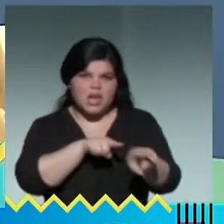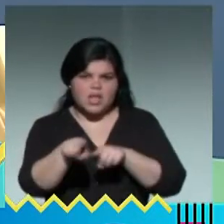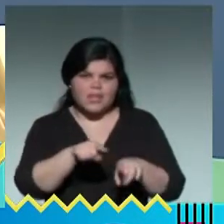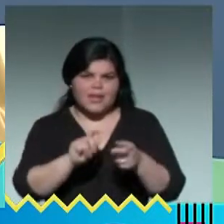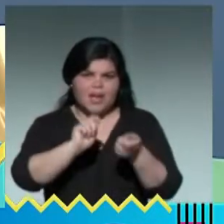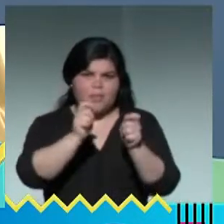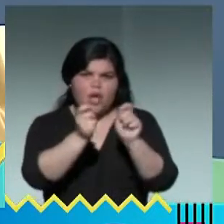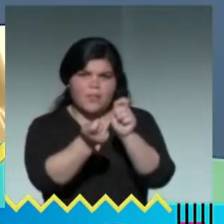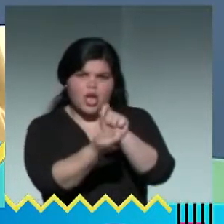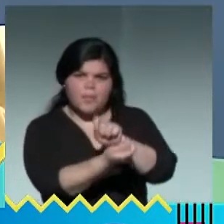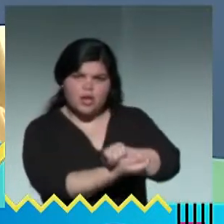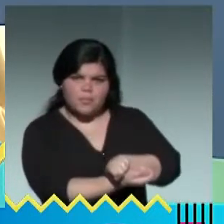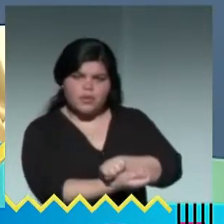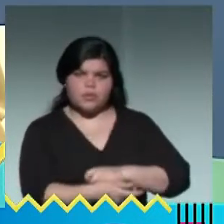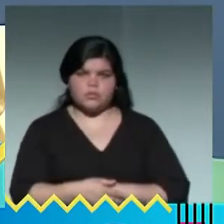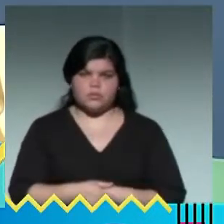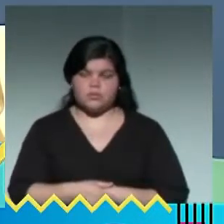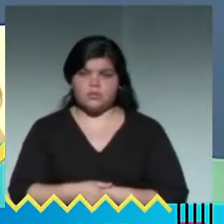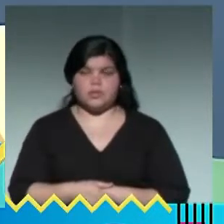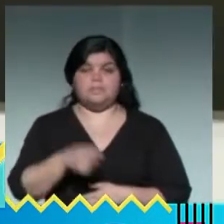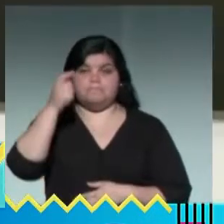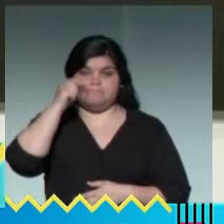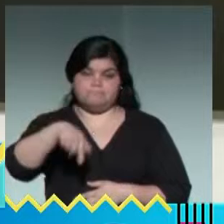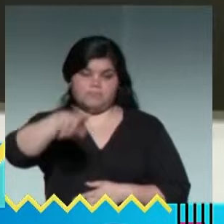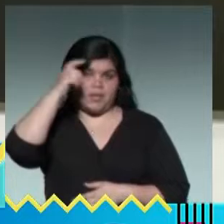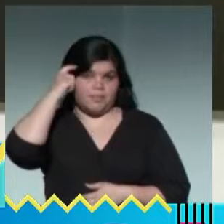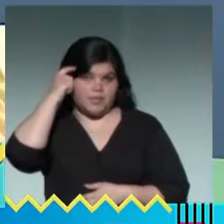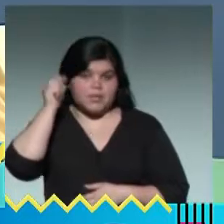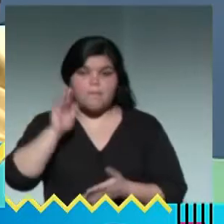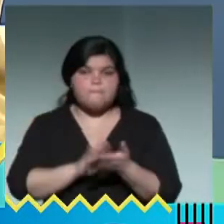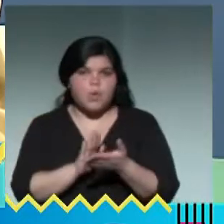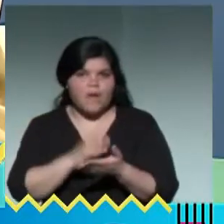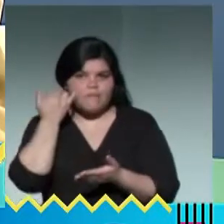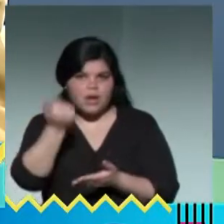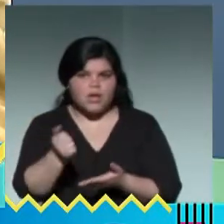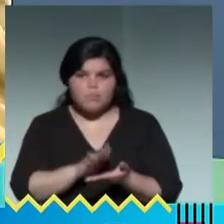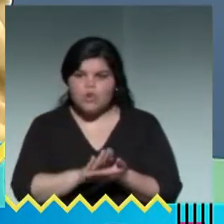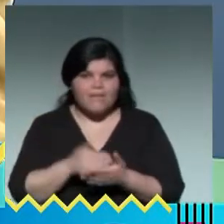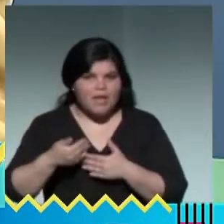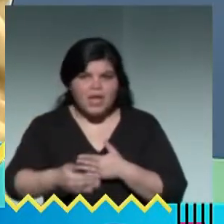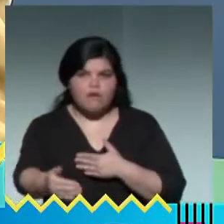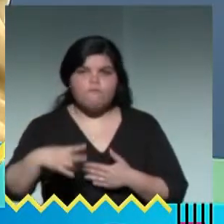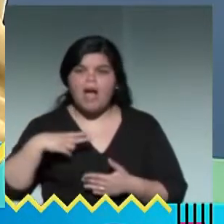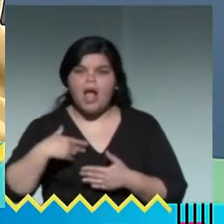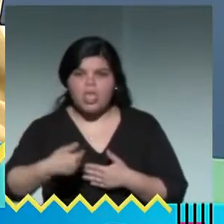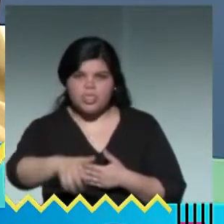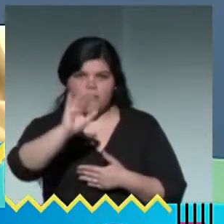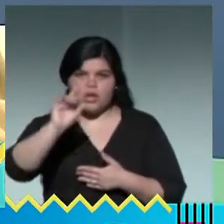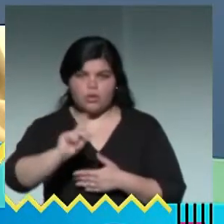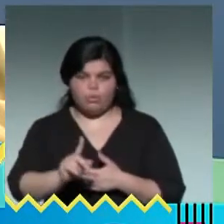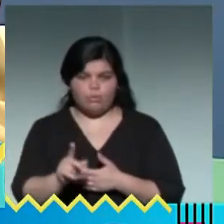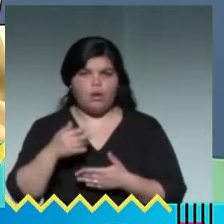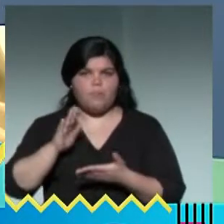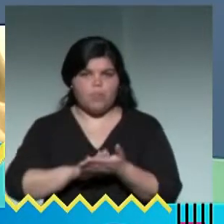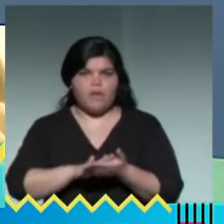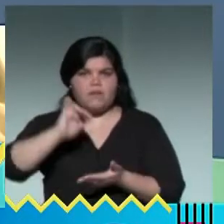pensás que ya se están probando, no es que estén en desarrollo, ya están en etapa de prueba, digamos, drones que